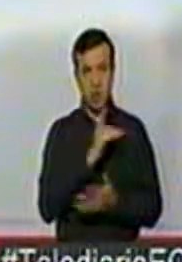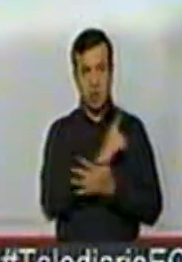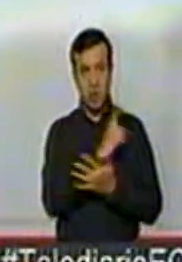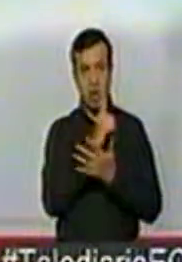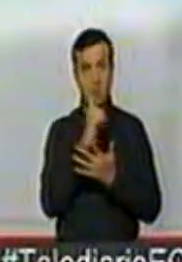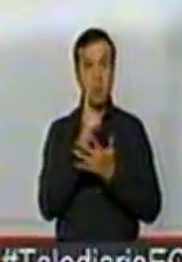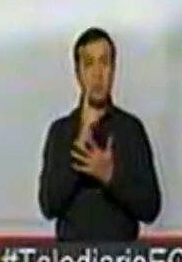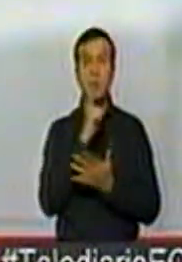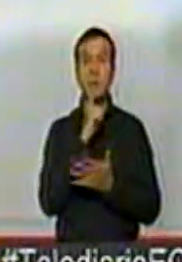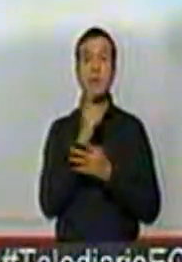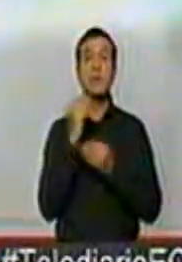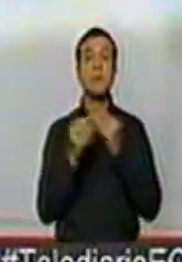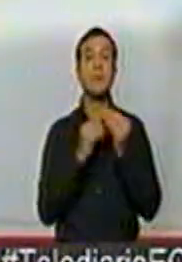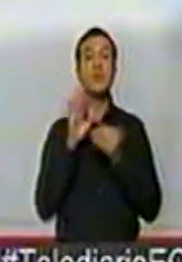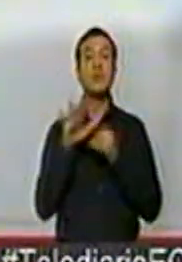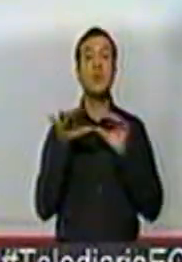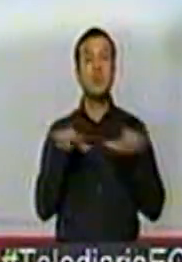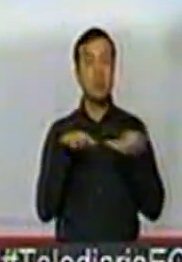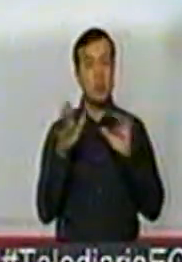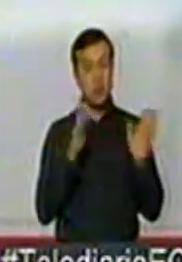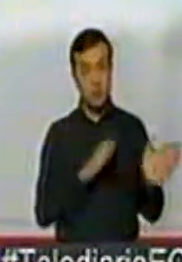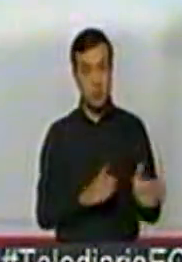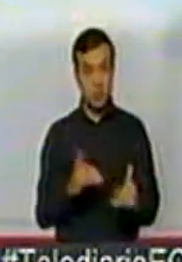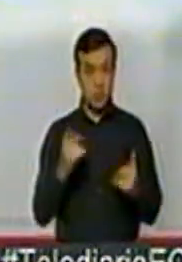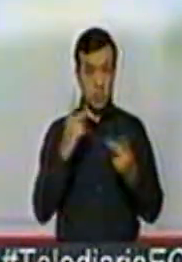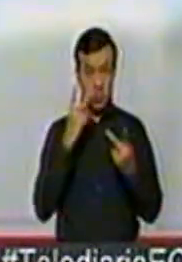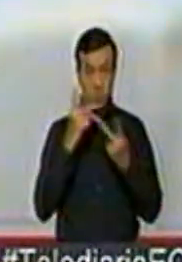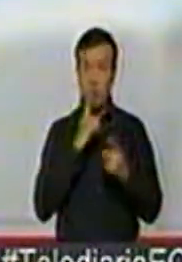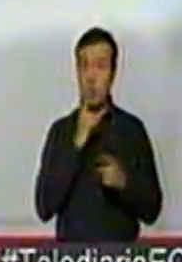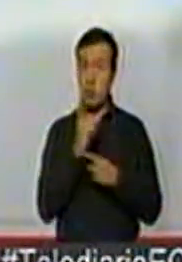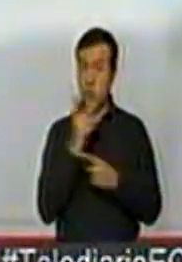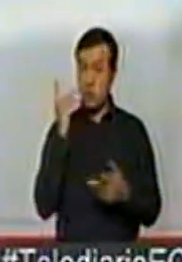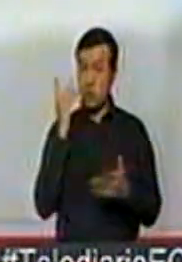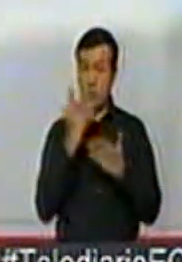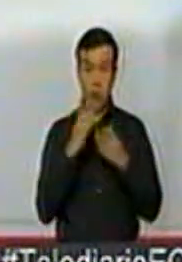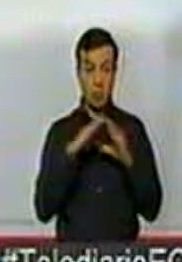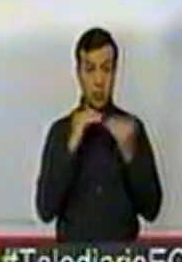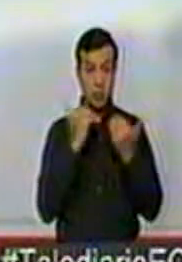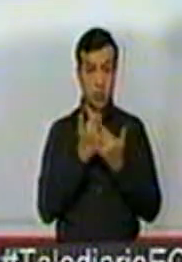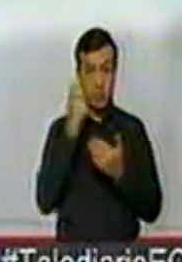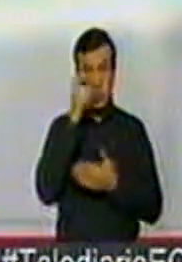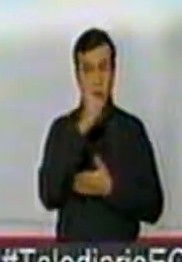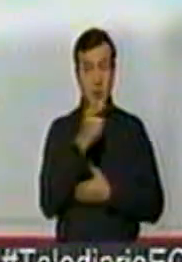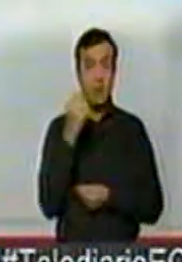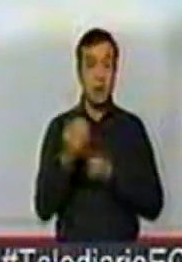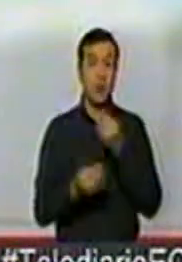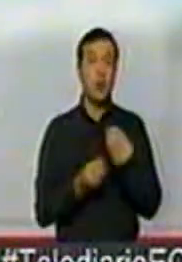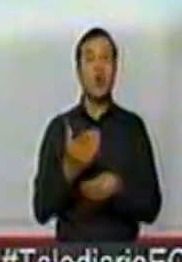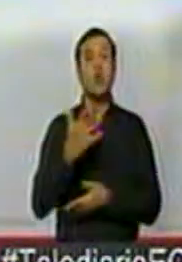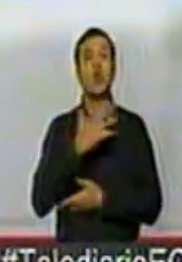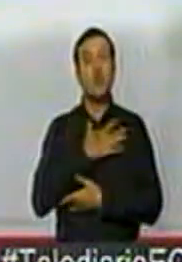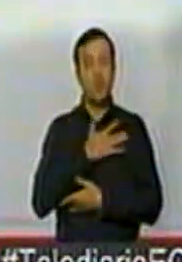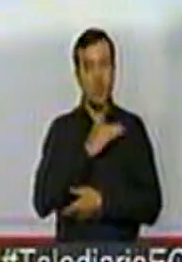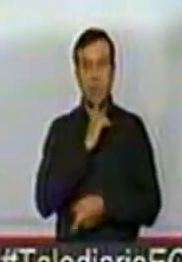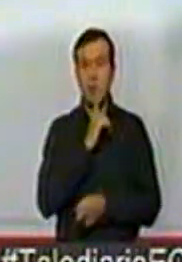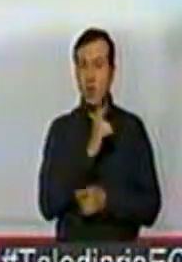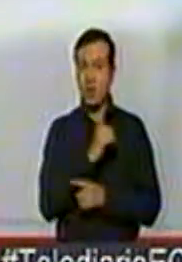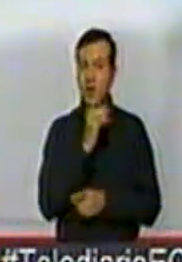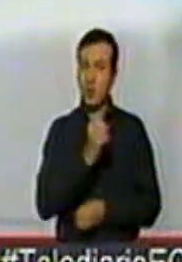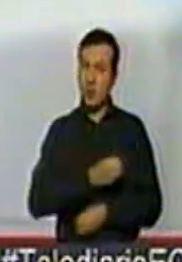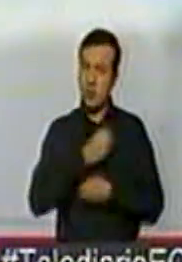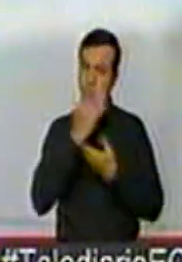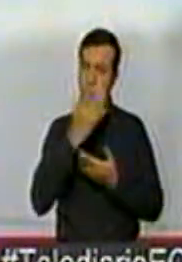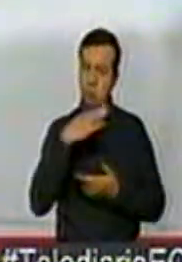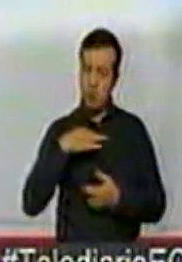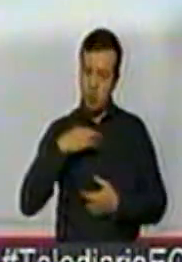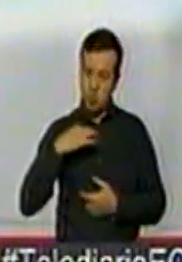debe responder por sus actos. Por lo tanto, esto que sucedió en la Comisión de Fiscalización, yo tuve que, obviamente, dar mi versión de